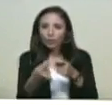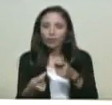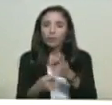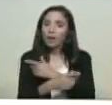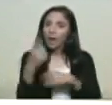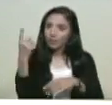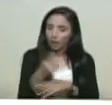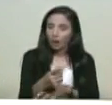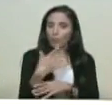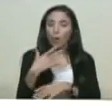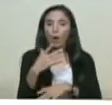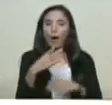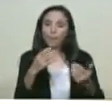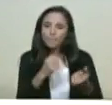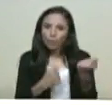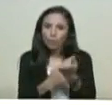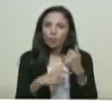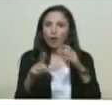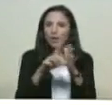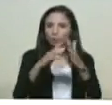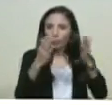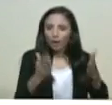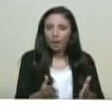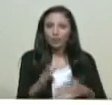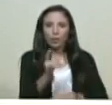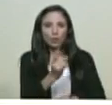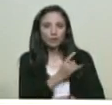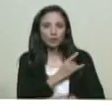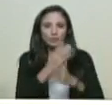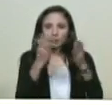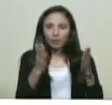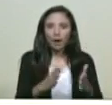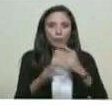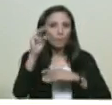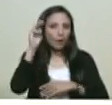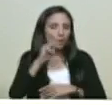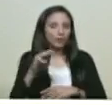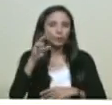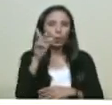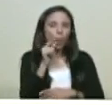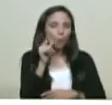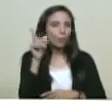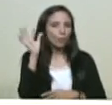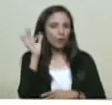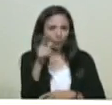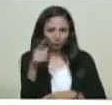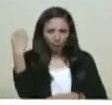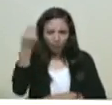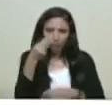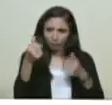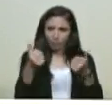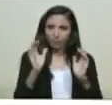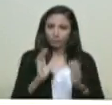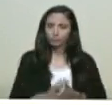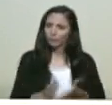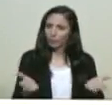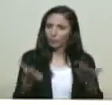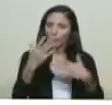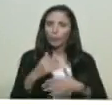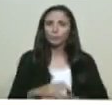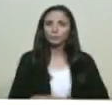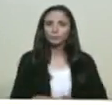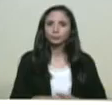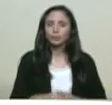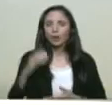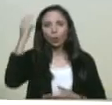el apoyo de los liceístas, de los universitarios, de las maestras, de los maestros, ¿les parece? Es una batalla de la conciencia, de